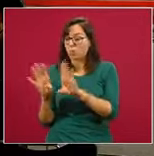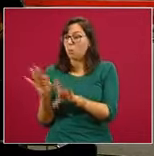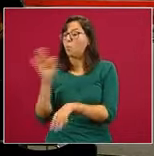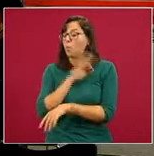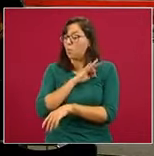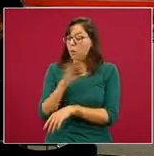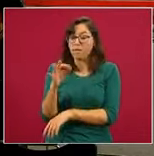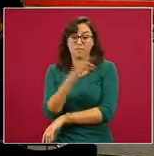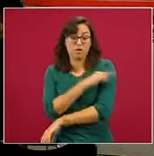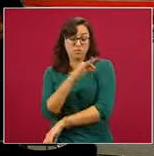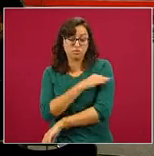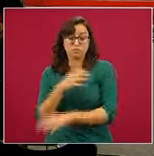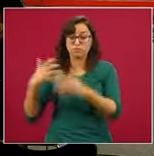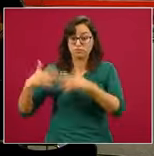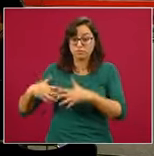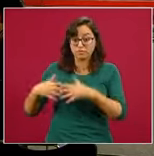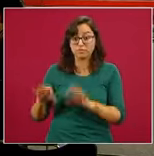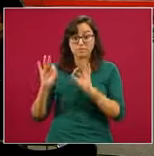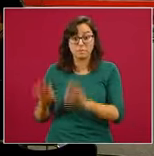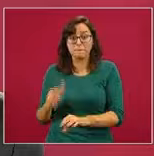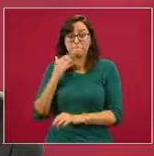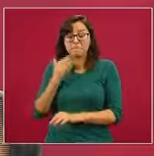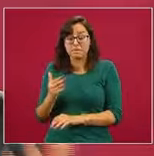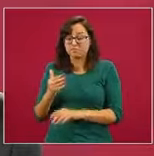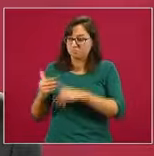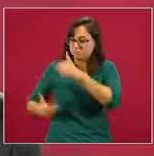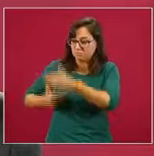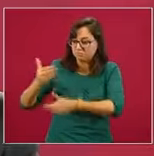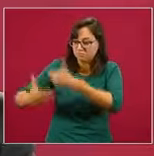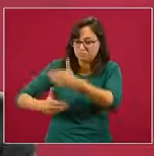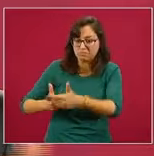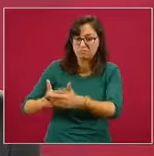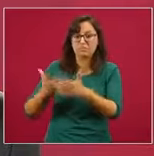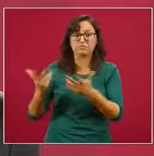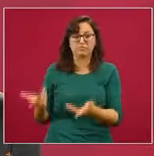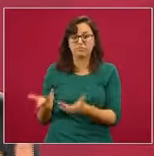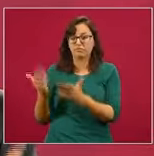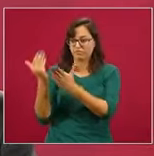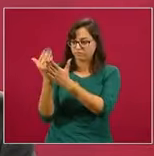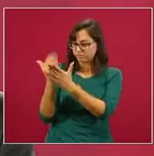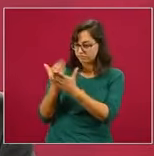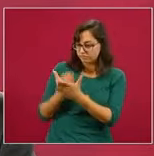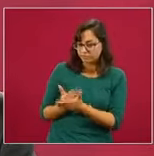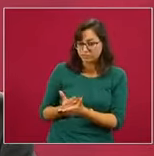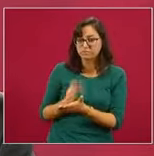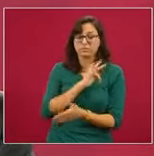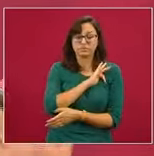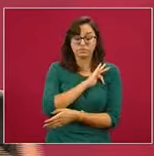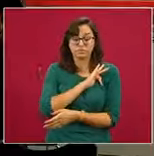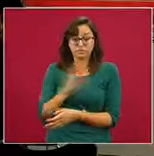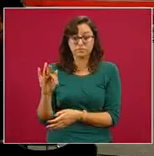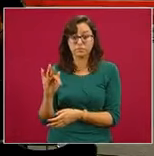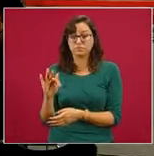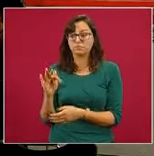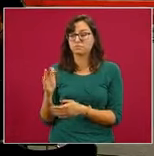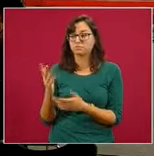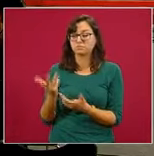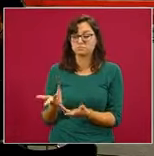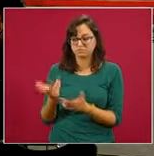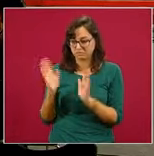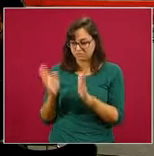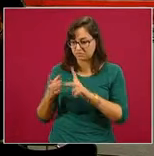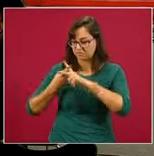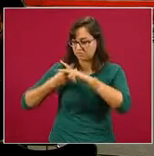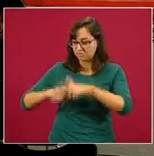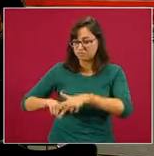funcionar la vacuna, y con eso se empiezan a hacer diseños prototipo del esquema de vacunación. Eso ya lo hemos estado trabajando,